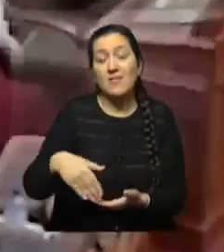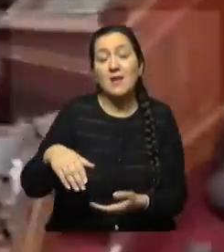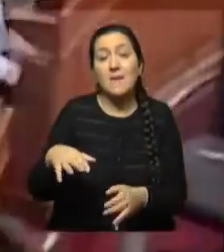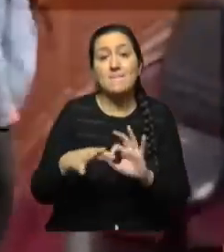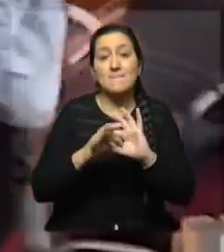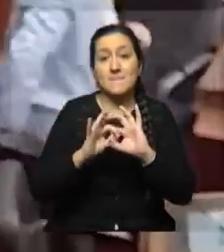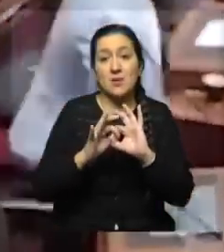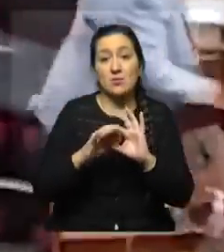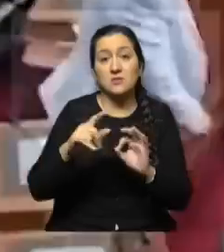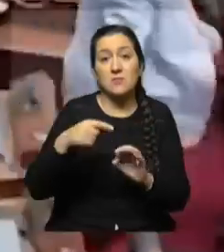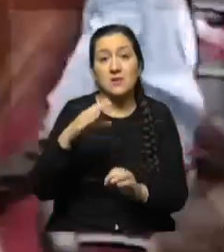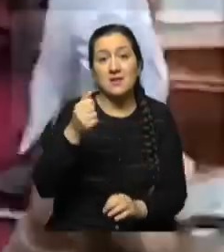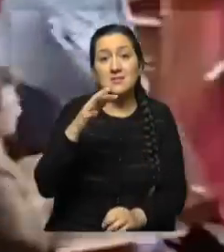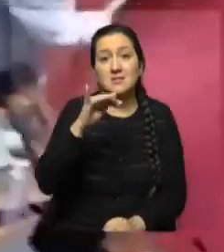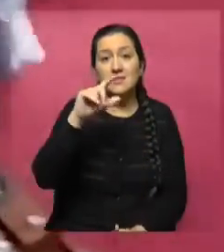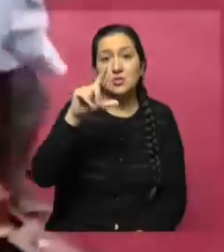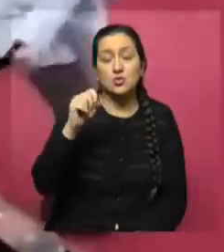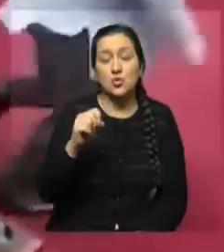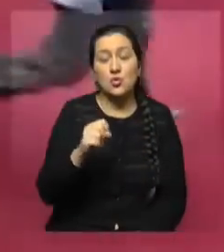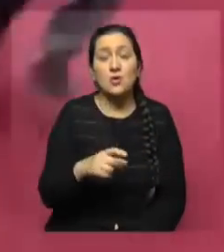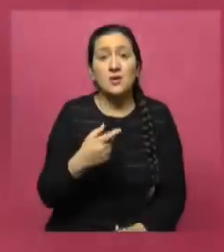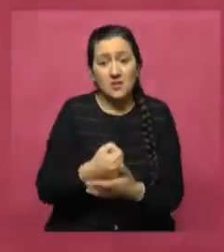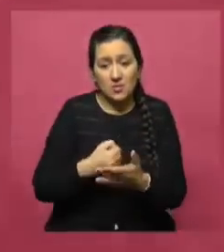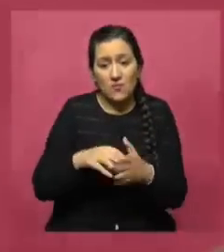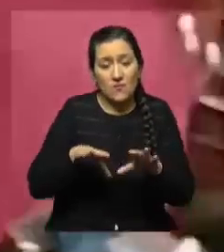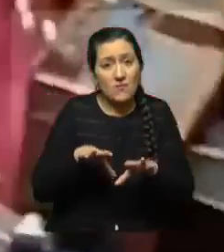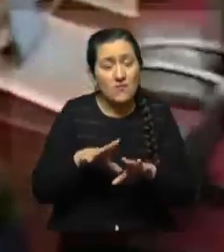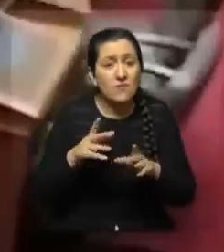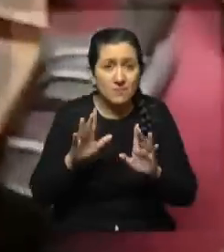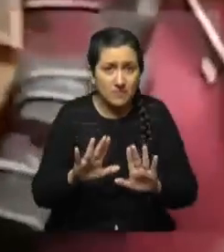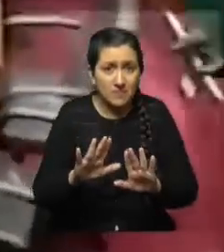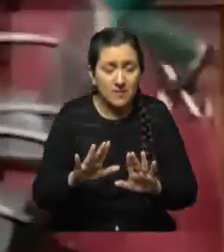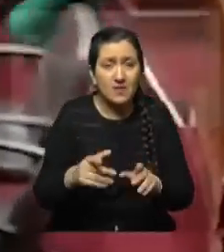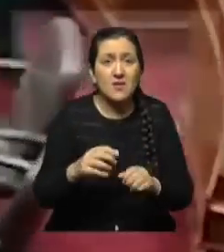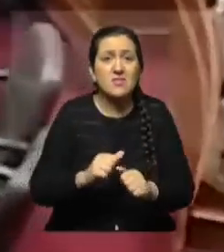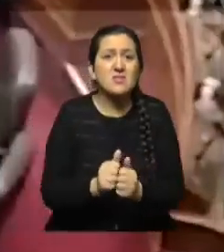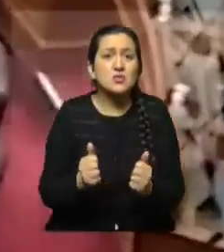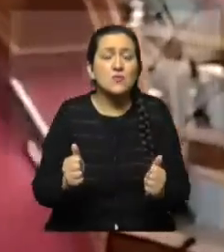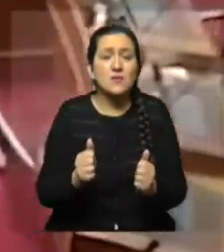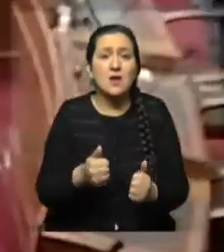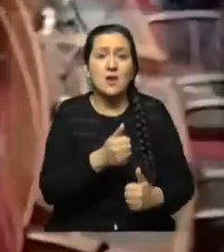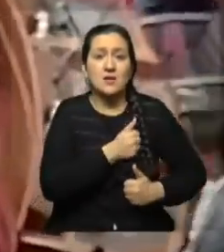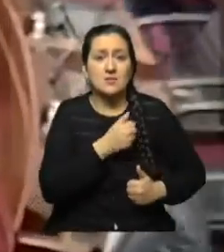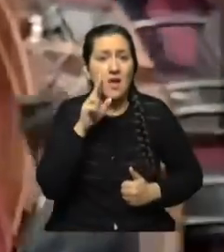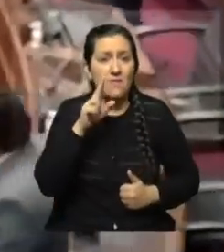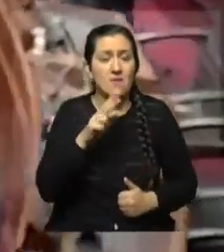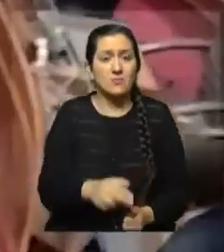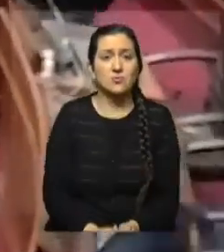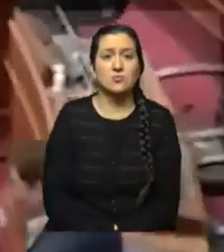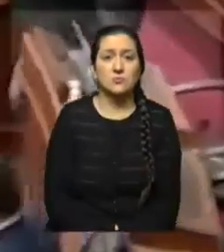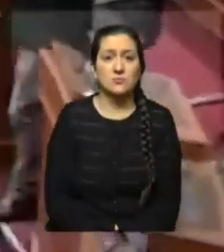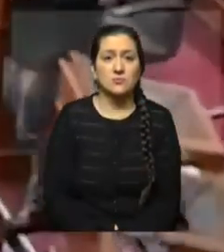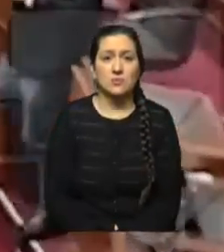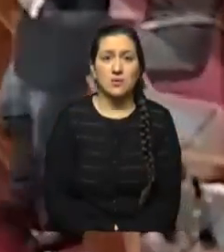y luego que Castillo intentó frenarla anunciando que disolvía el ejército ahí vemos las imágenes